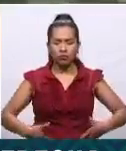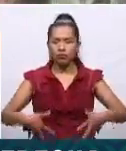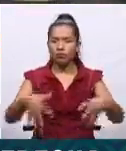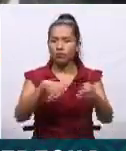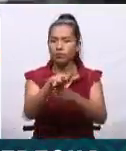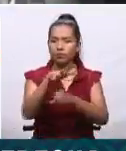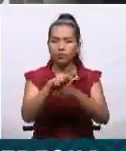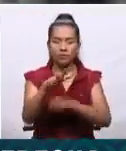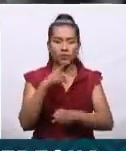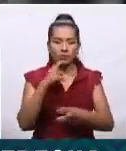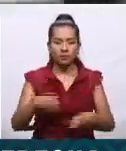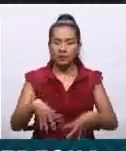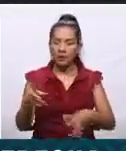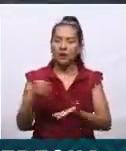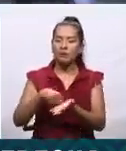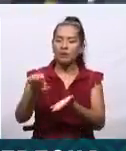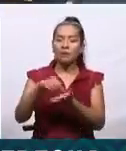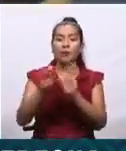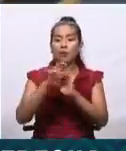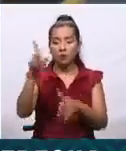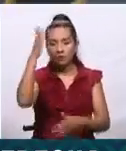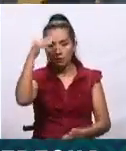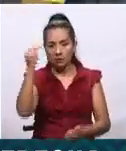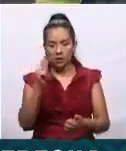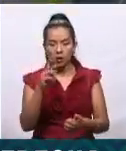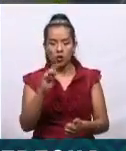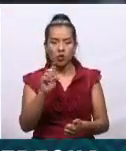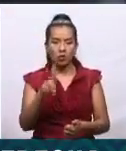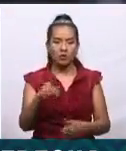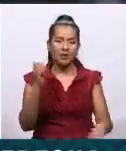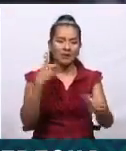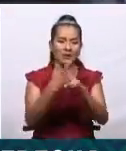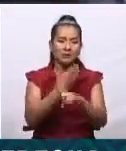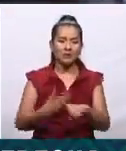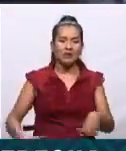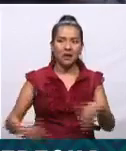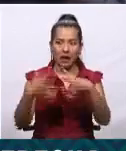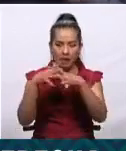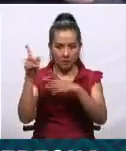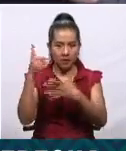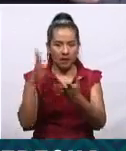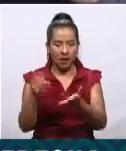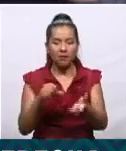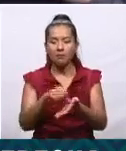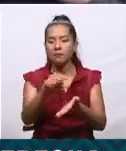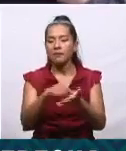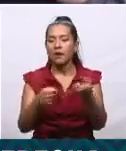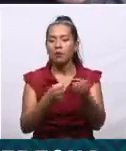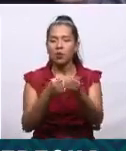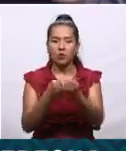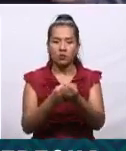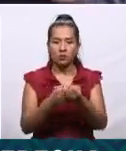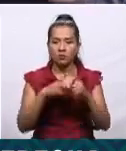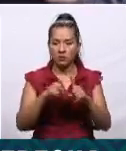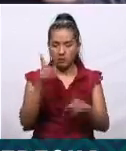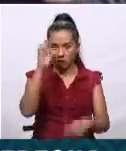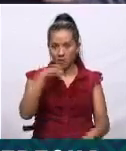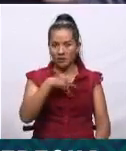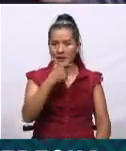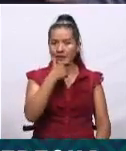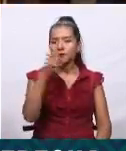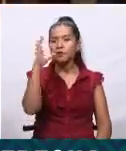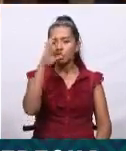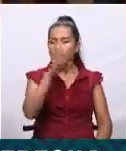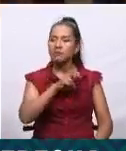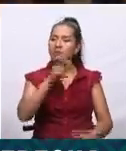extranjeros, entre los que figuran Donald Trump, expresidente de Estados Unidos. Nosotros advertimos que Camacho está buscando otros objetivos